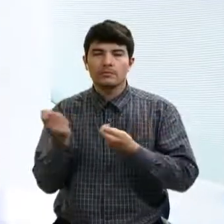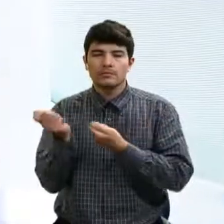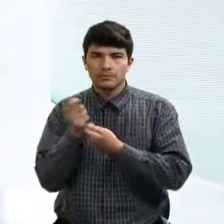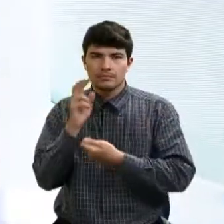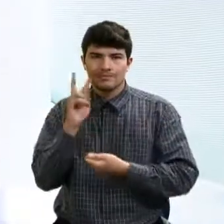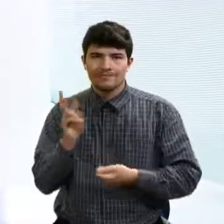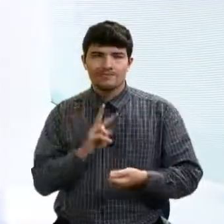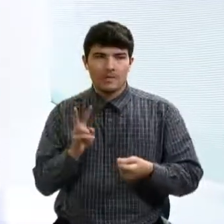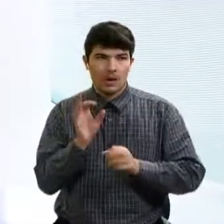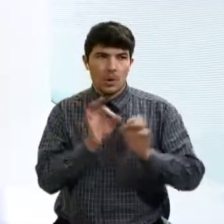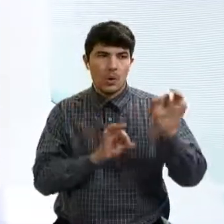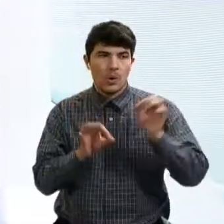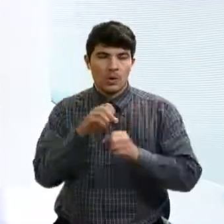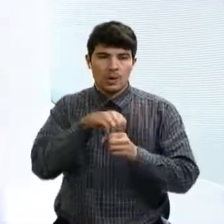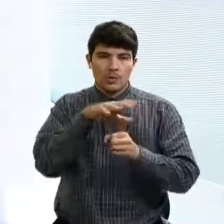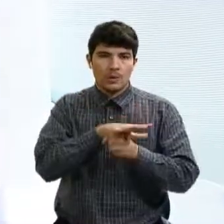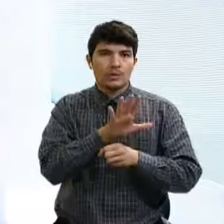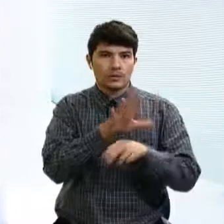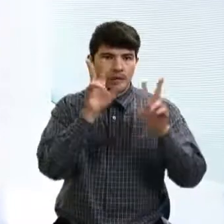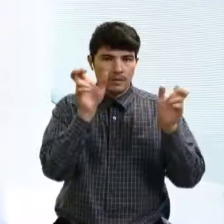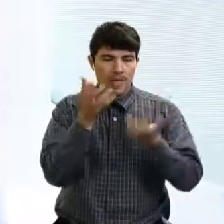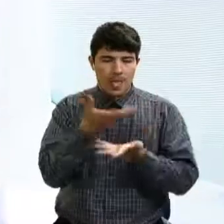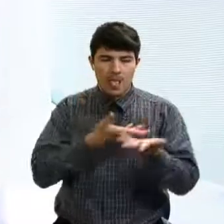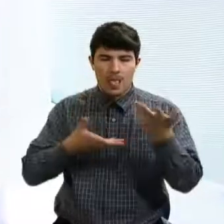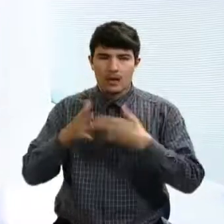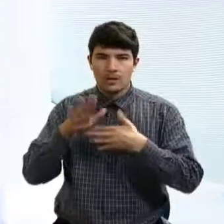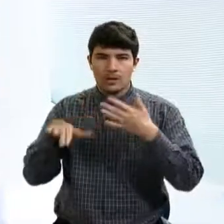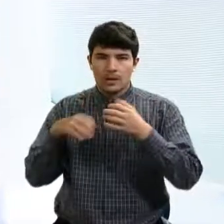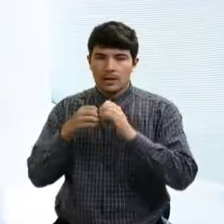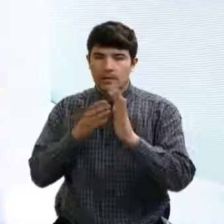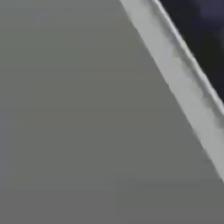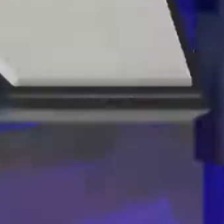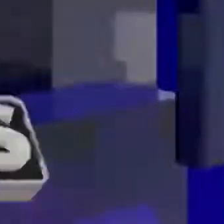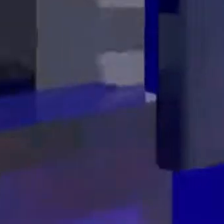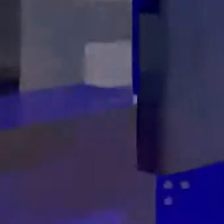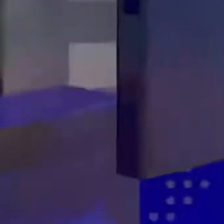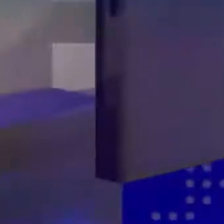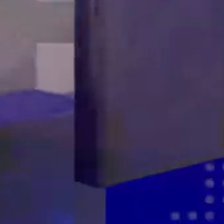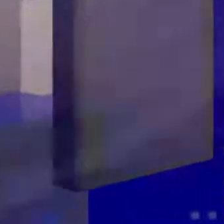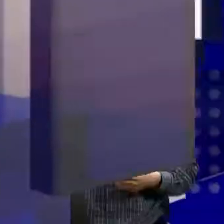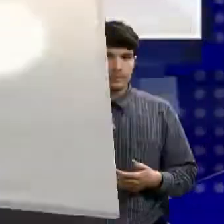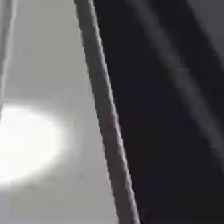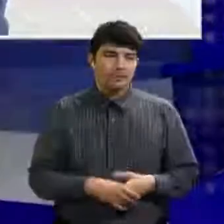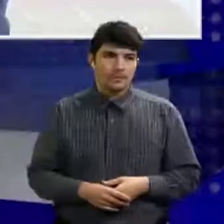de orden público buenas tardes jorge le damos paso para que ustedes no se den detalles sobre esta información